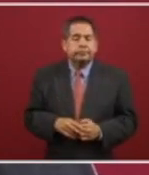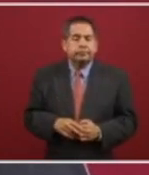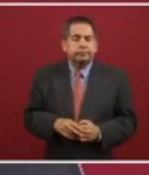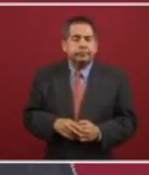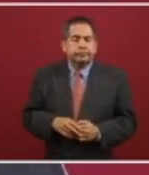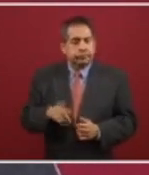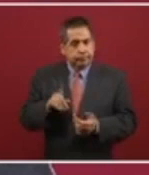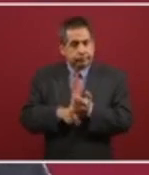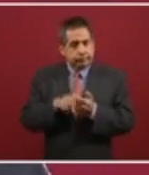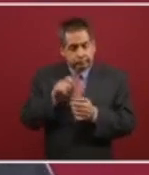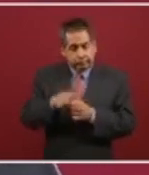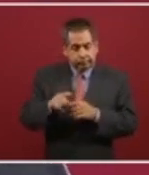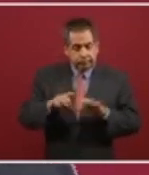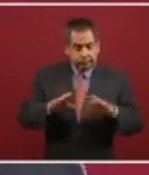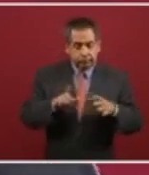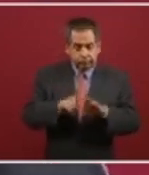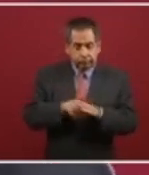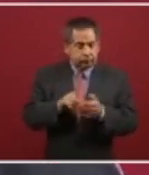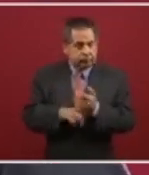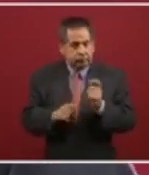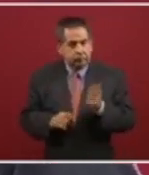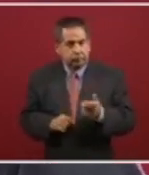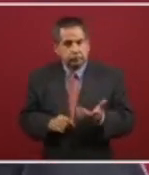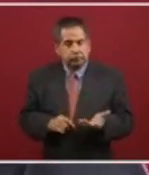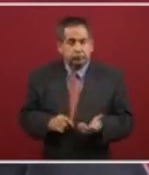el fondo del asunto.